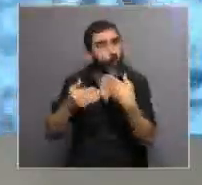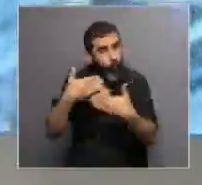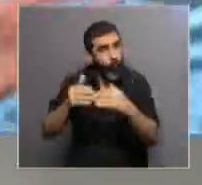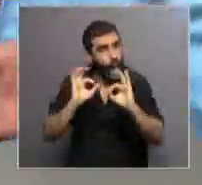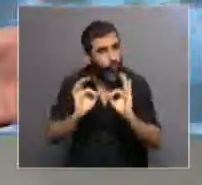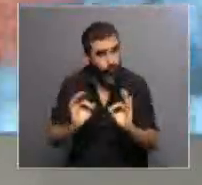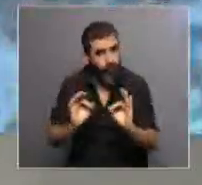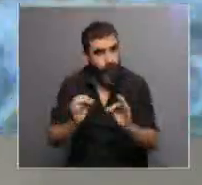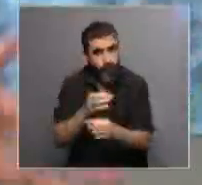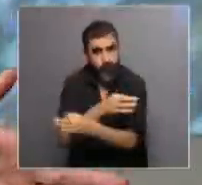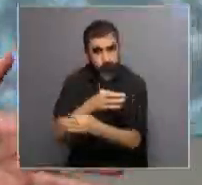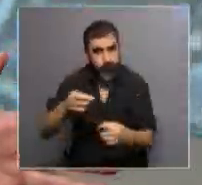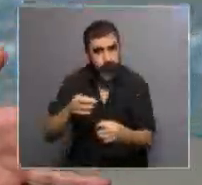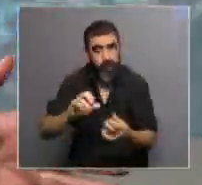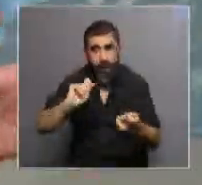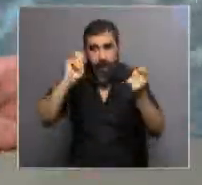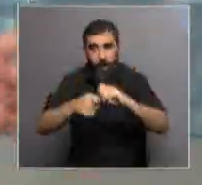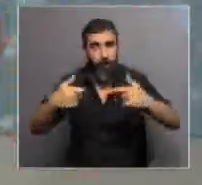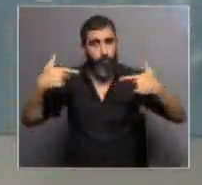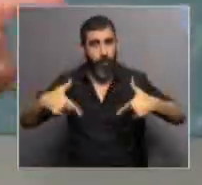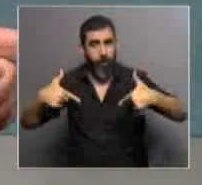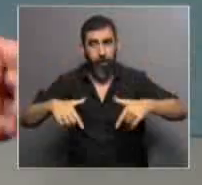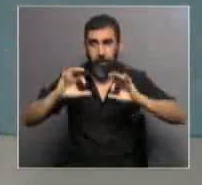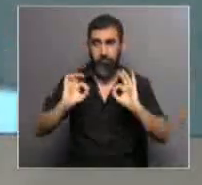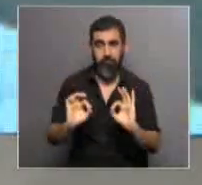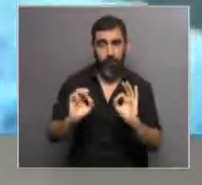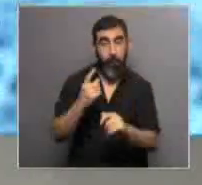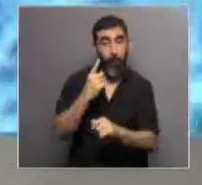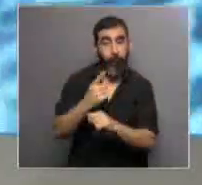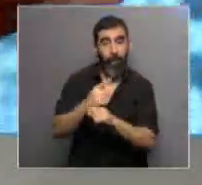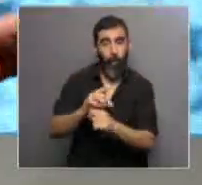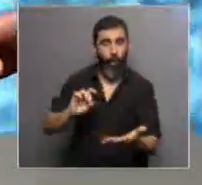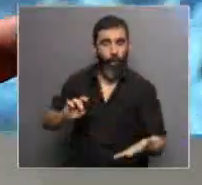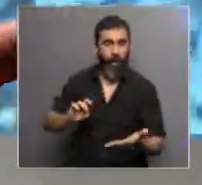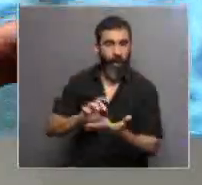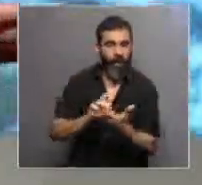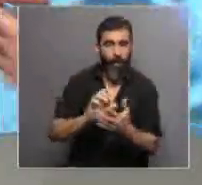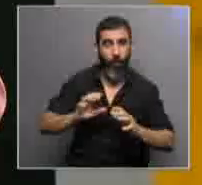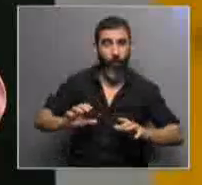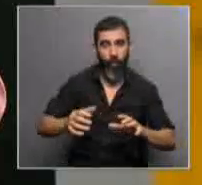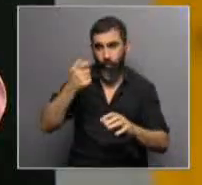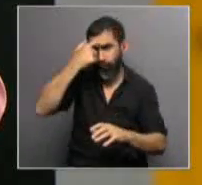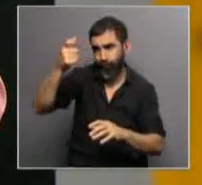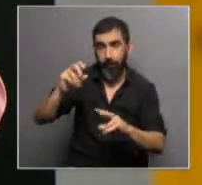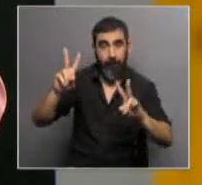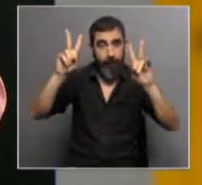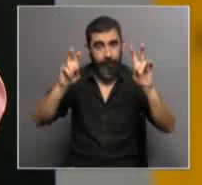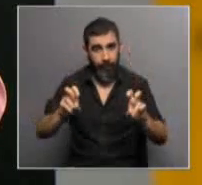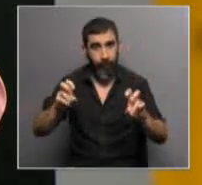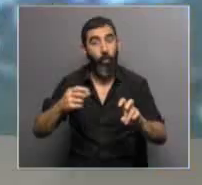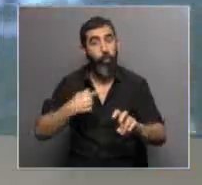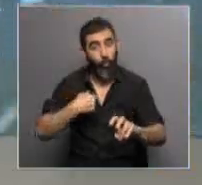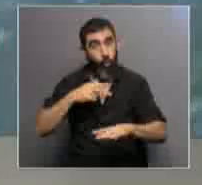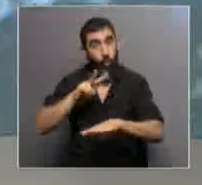al bridge es cambio la intendencia no lo primero que hizo fue echar a los funcionarios especializado en el tema que yo los había